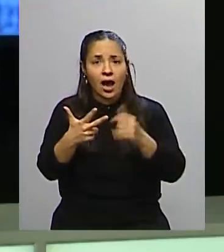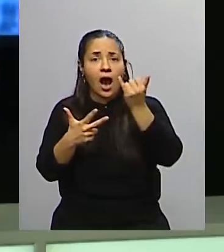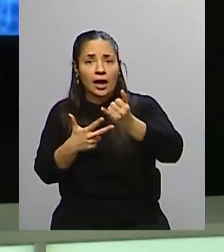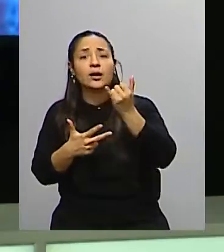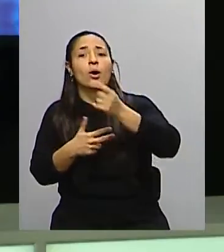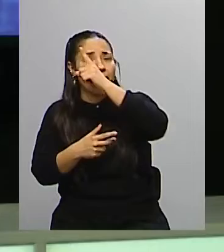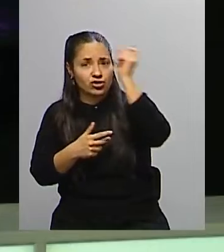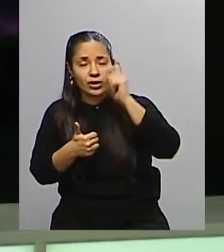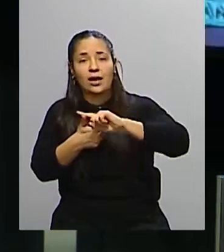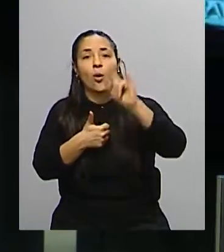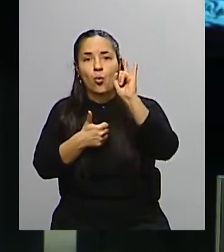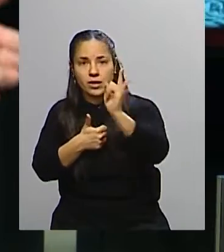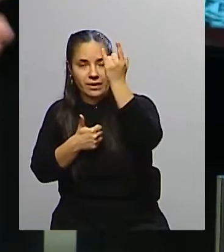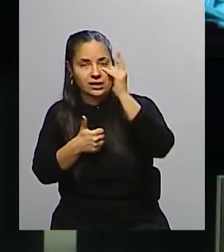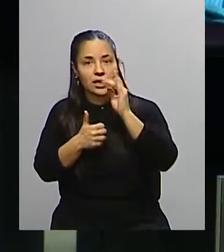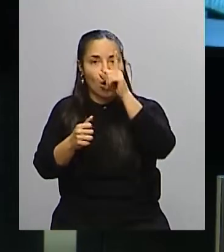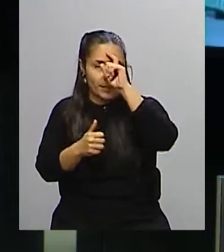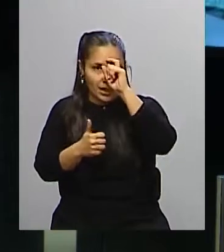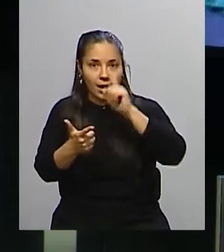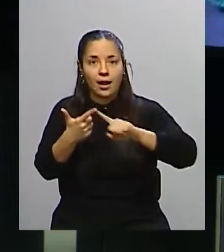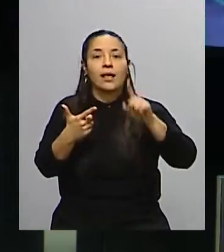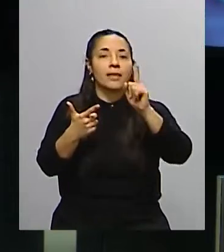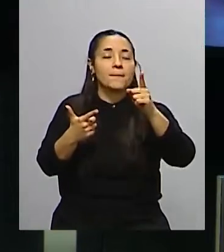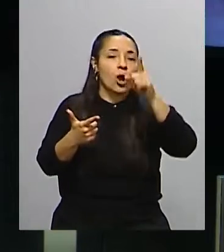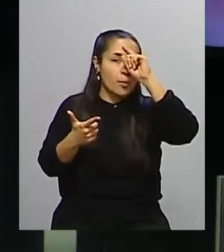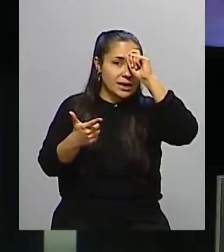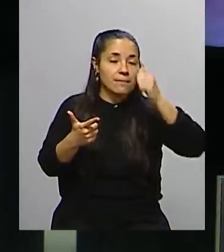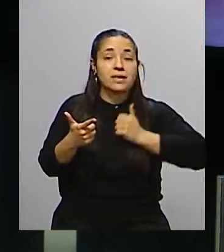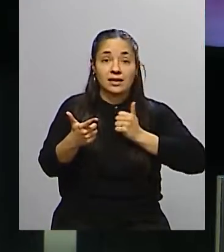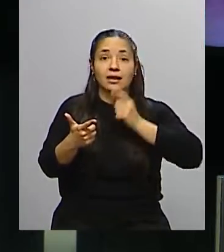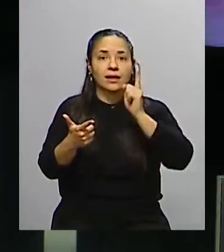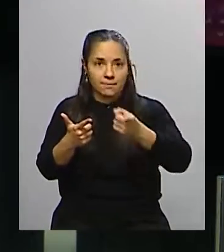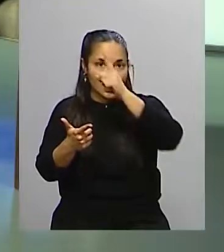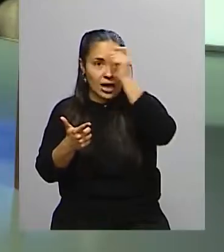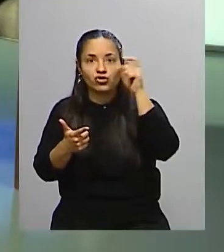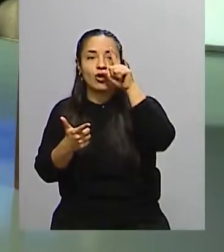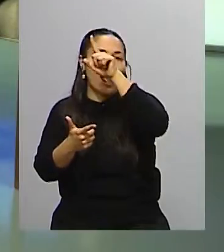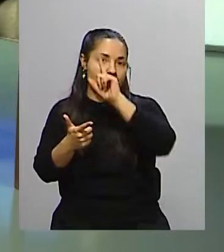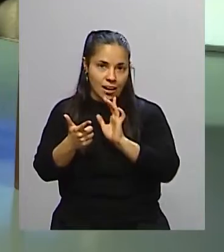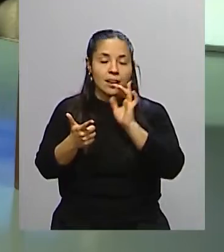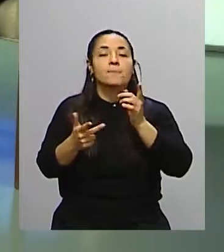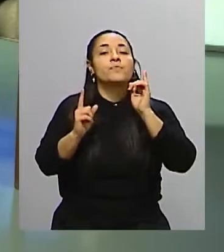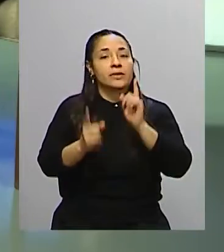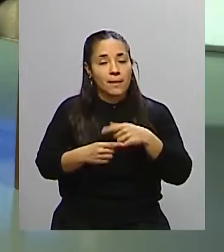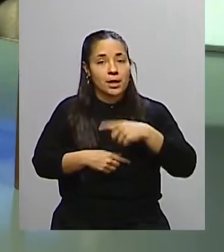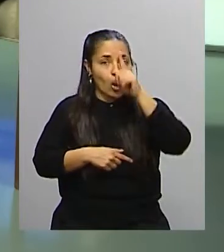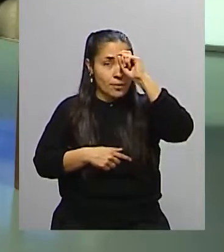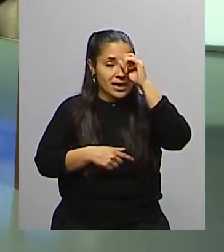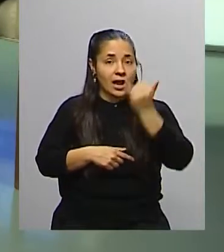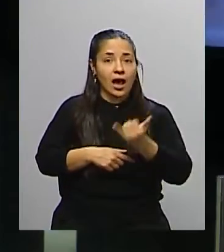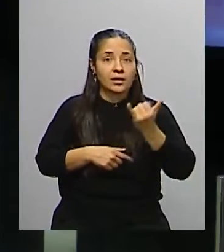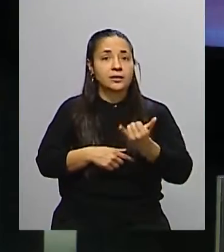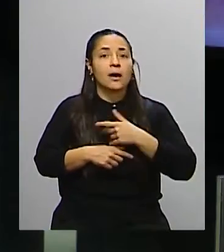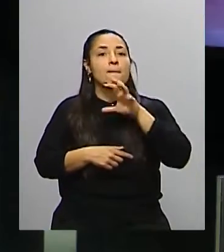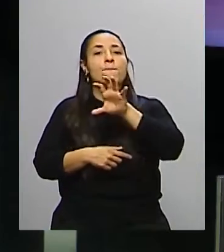universitario, que depende de la universidad, y también, por ejemplo, el hospital militar, que se financia con fondos nacionales. Tenemos hospitales y centros de